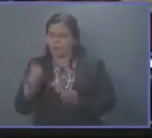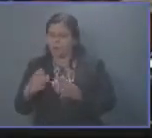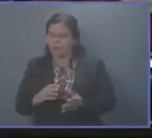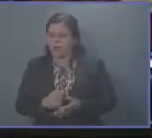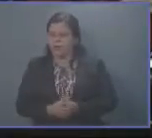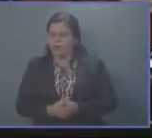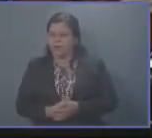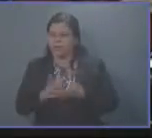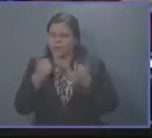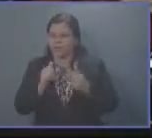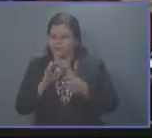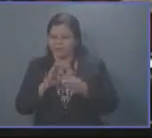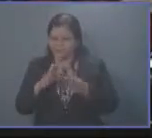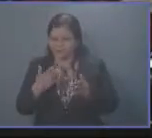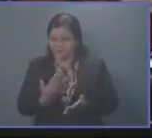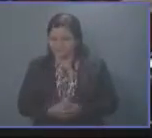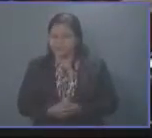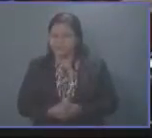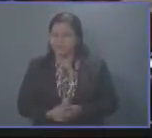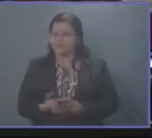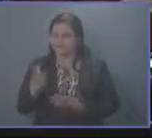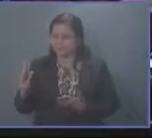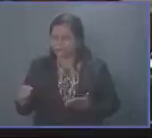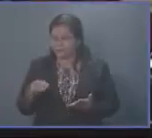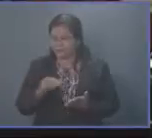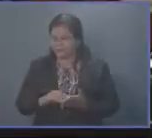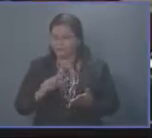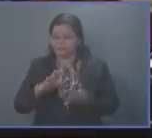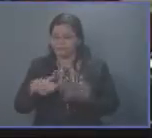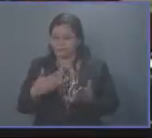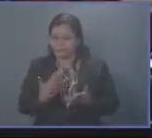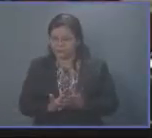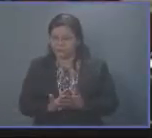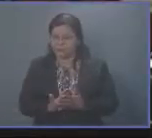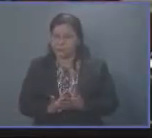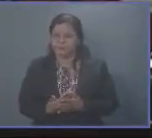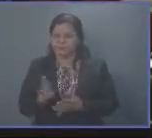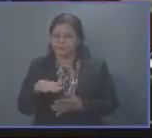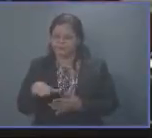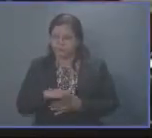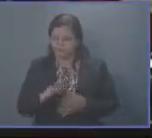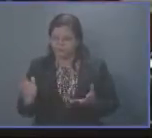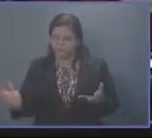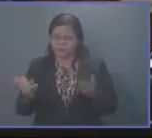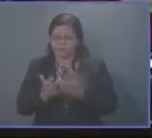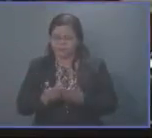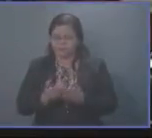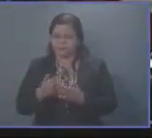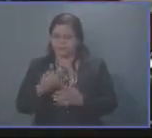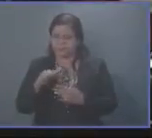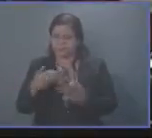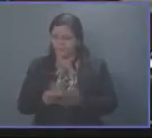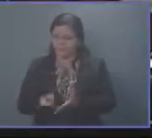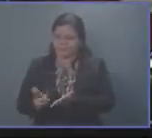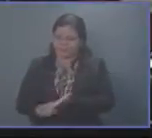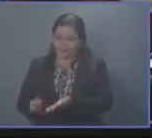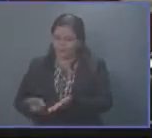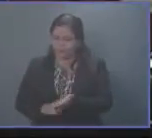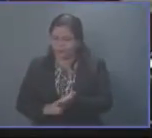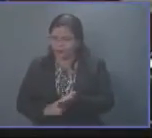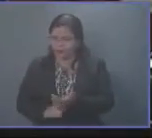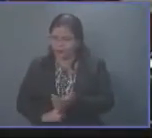cobertura total en caso de fallecimiento u otros que estimen convenientes de acuerdo a la cobertura contratada.